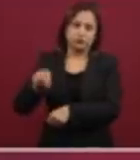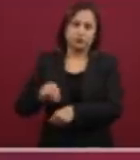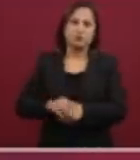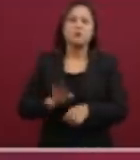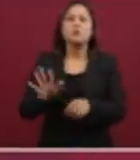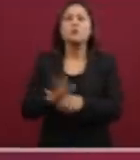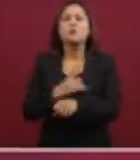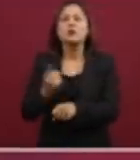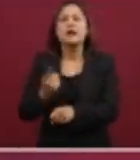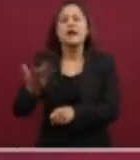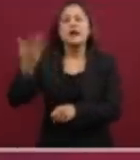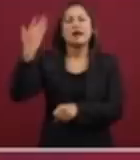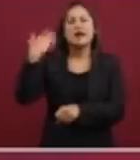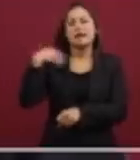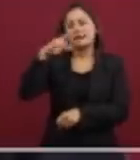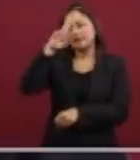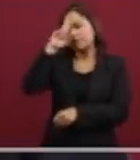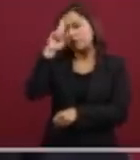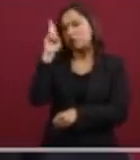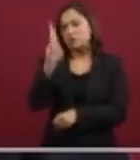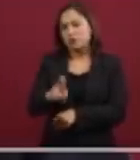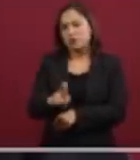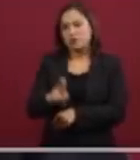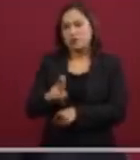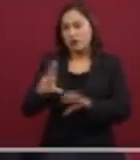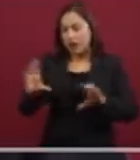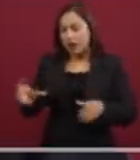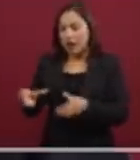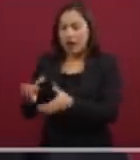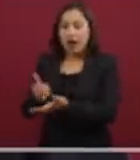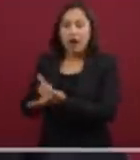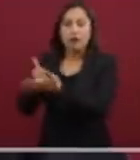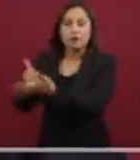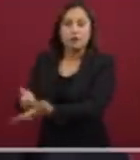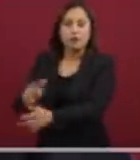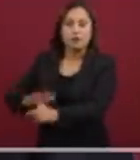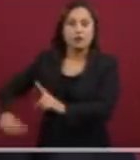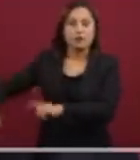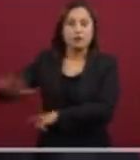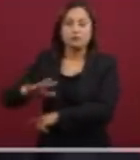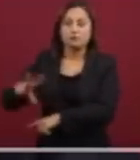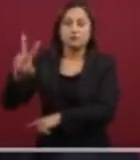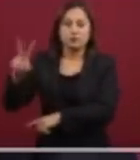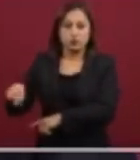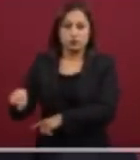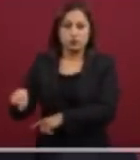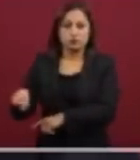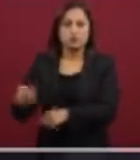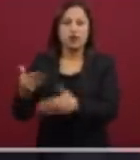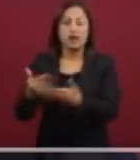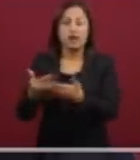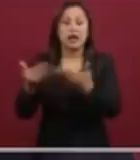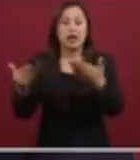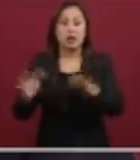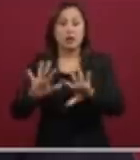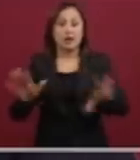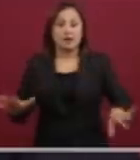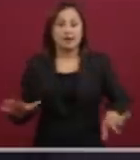permitía. Por eso fue muy importante la reforma constitucional, para permitir